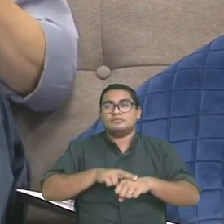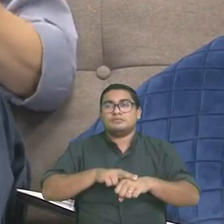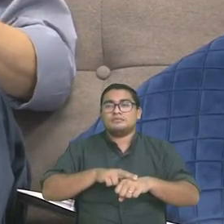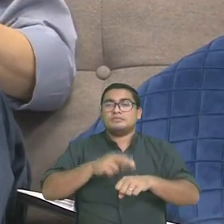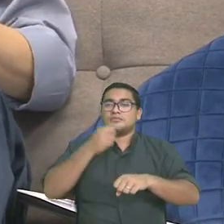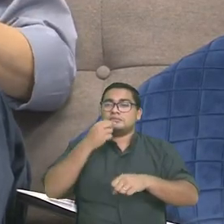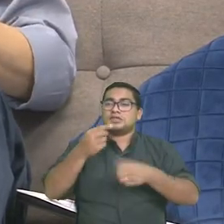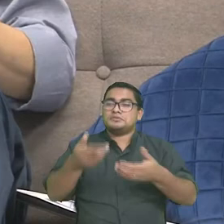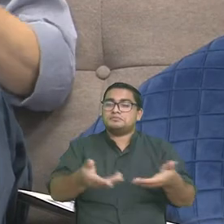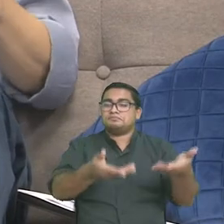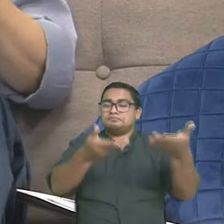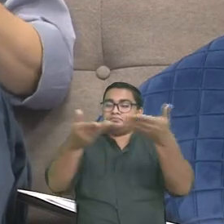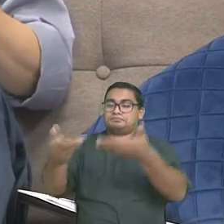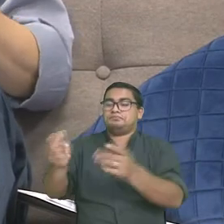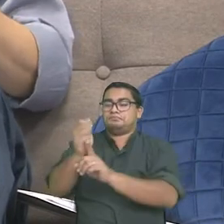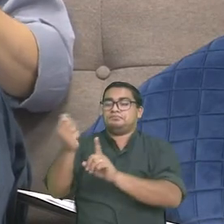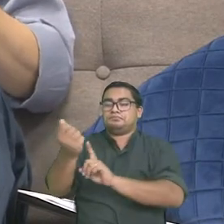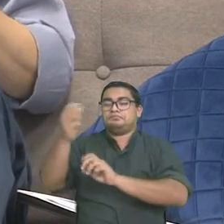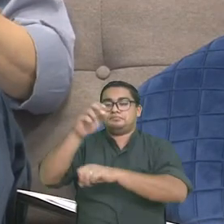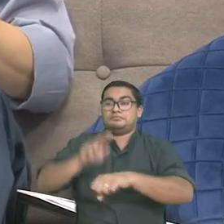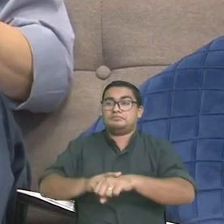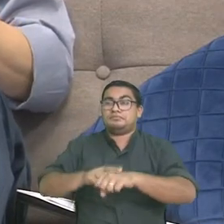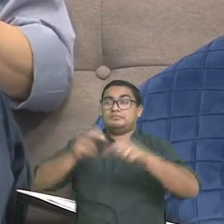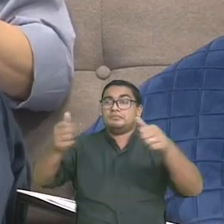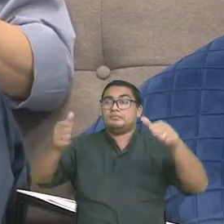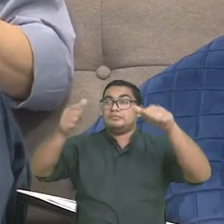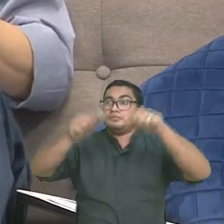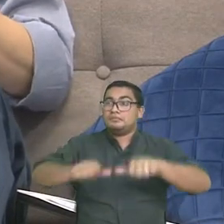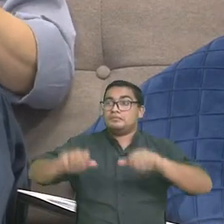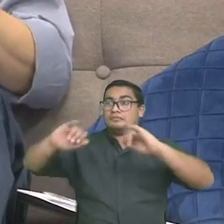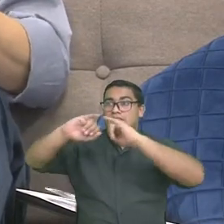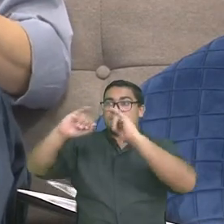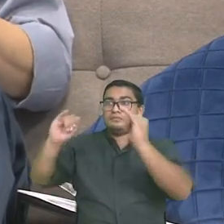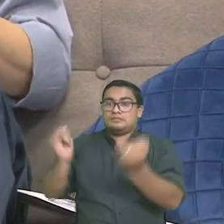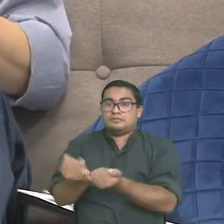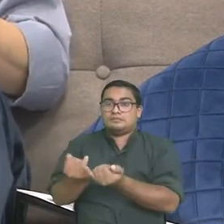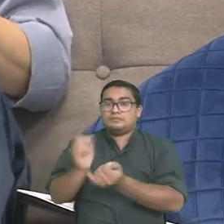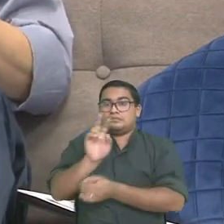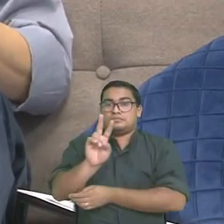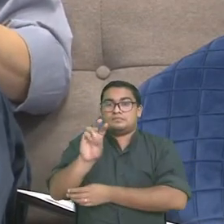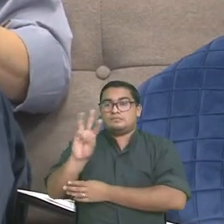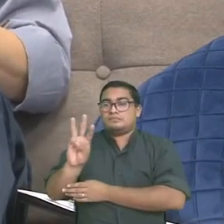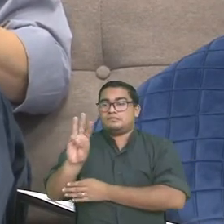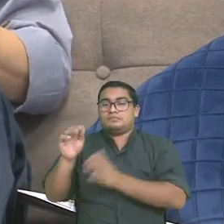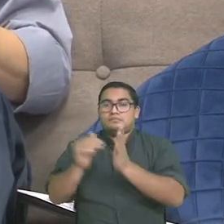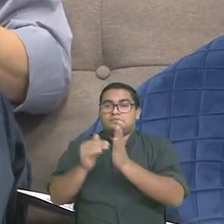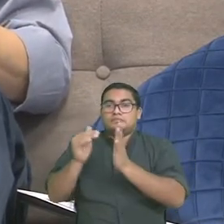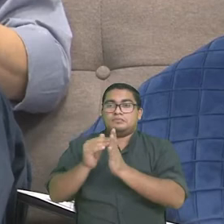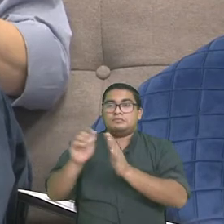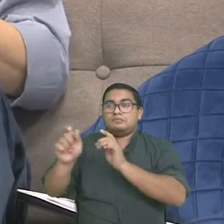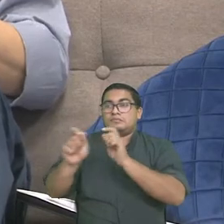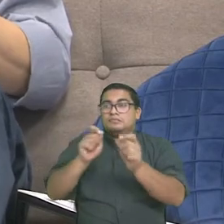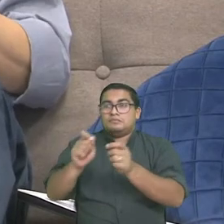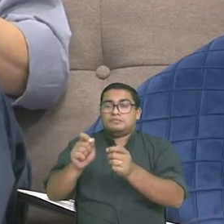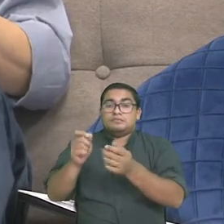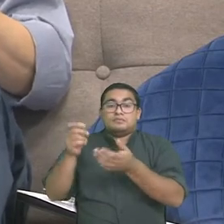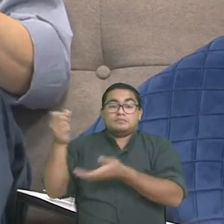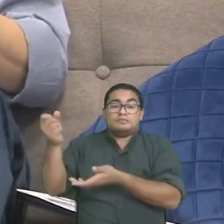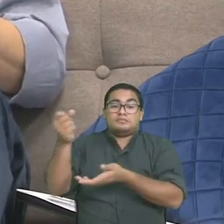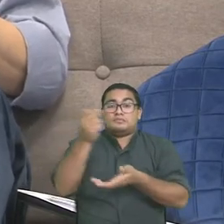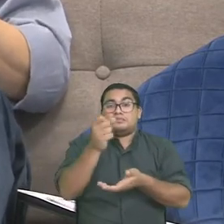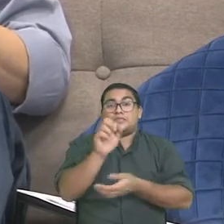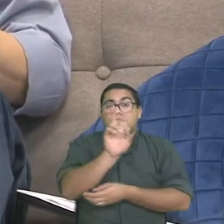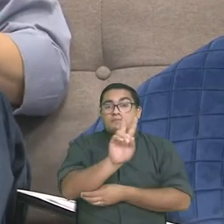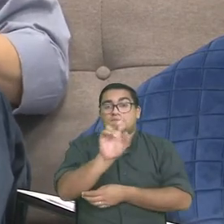discutir y aprobar un convenio internacional por 23 millones de dólares, de los cuales